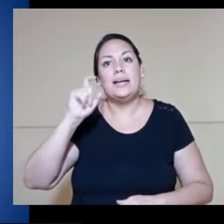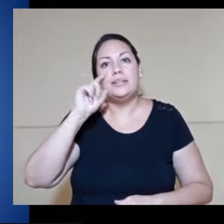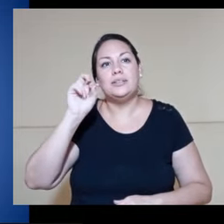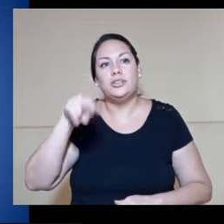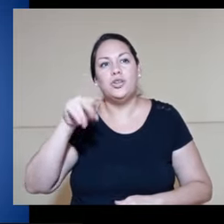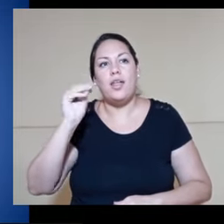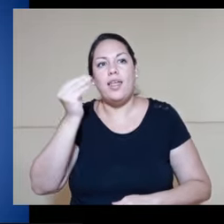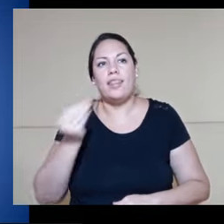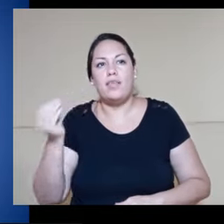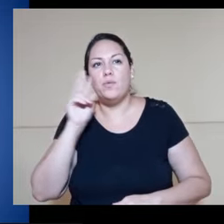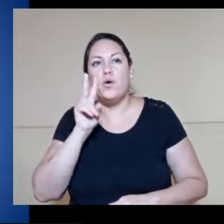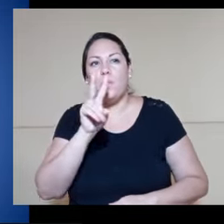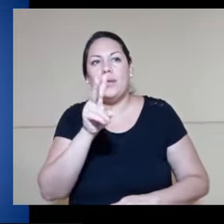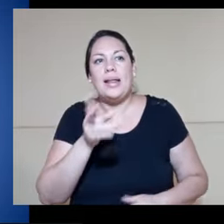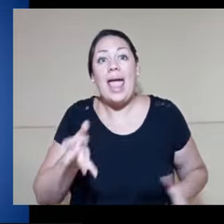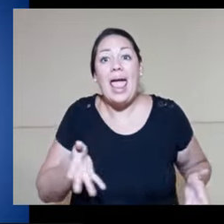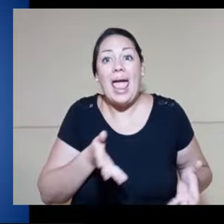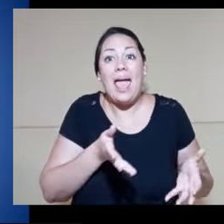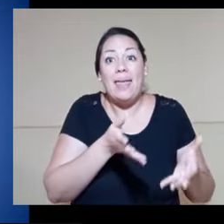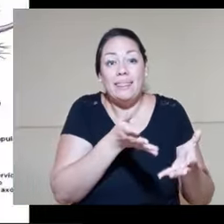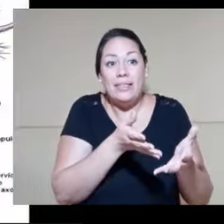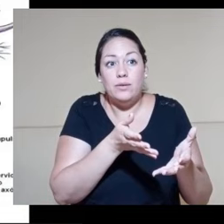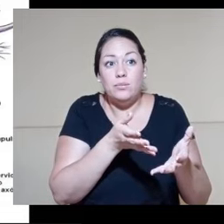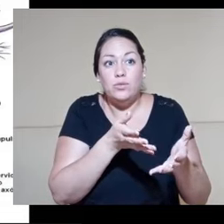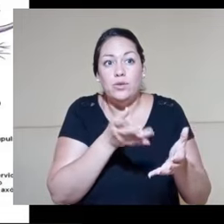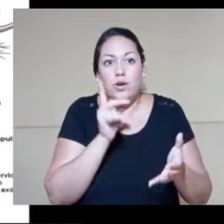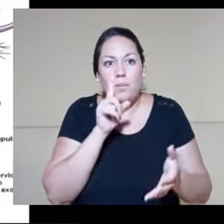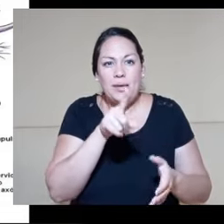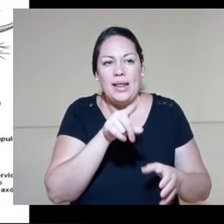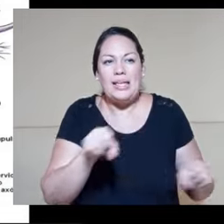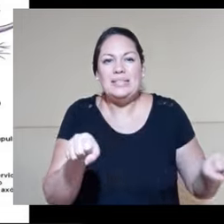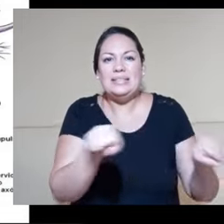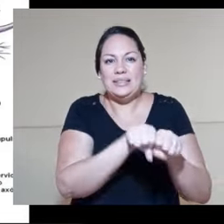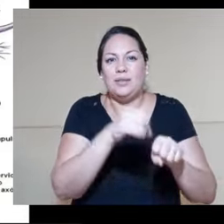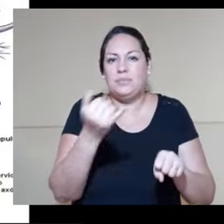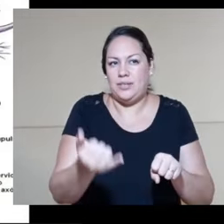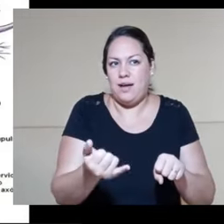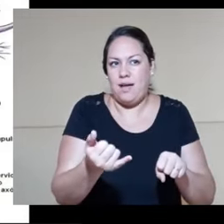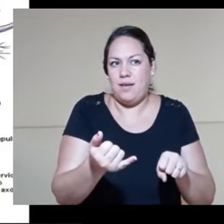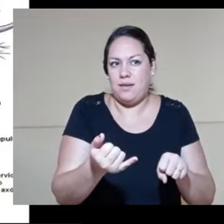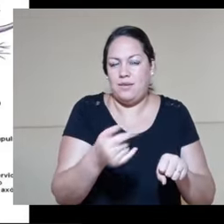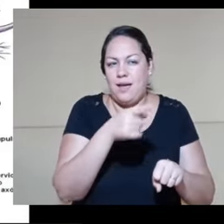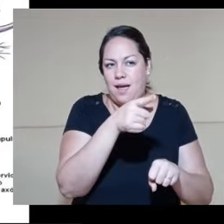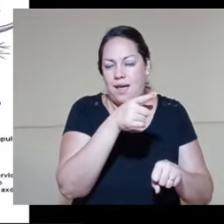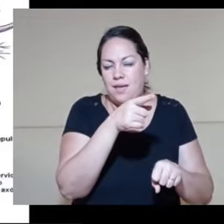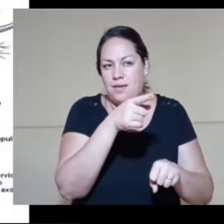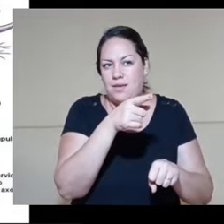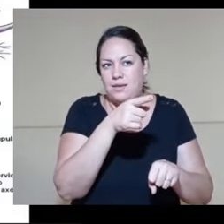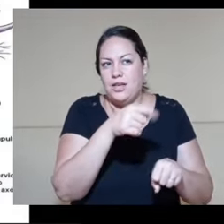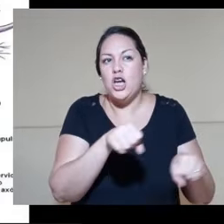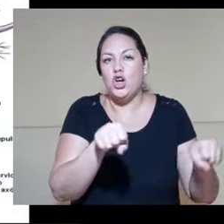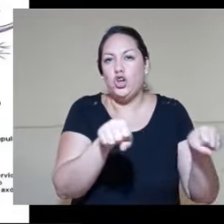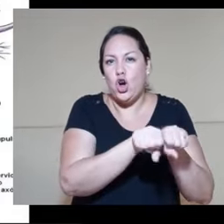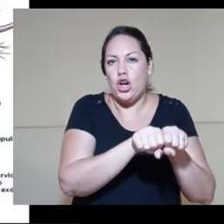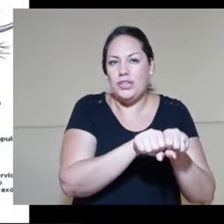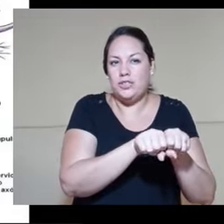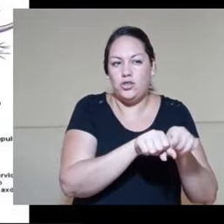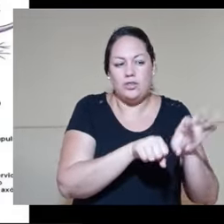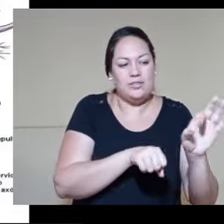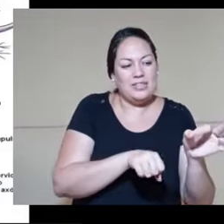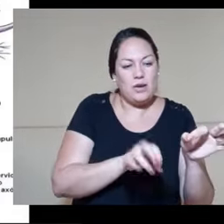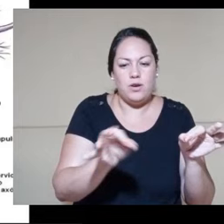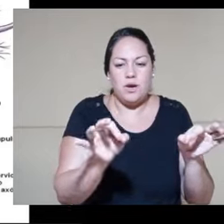Repolarización. Fíjense acá en el dibujo. Tenemos el estímulo, ¿sí? El estímulo, acá tenemos una sinapsis, ¿no es cierto? Acá tenemos una